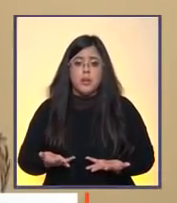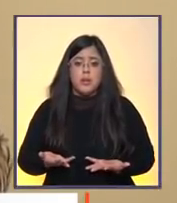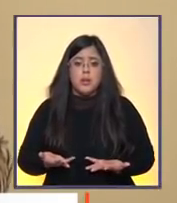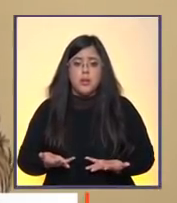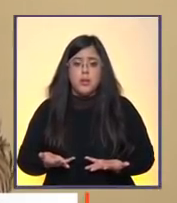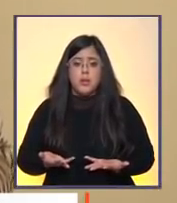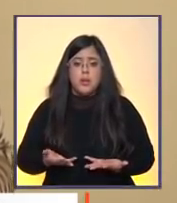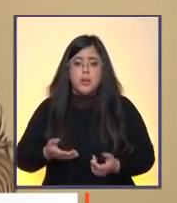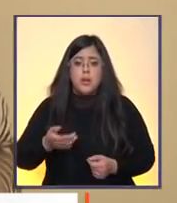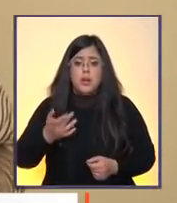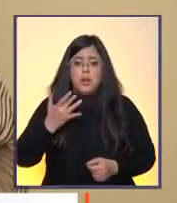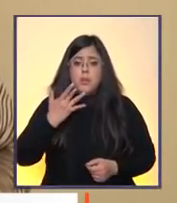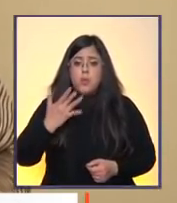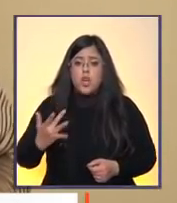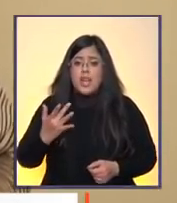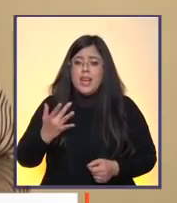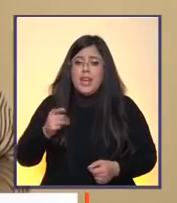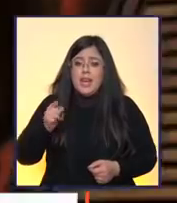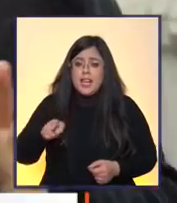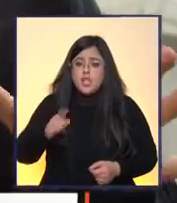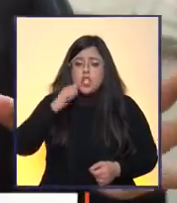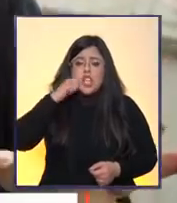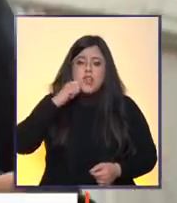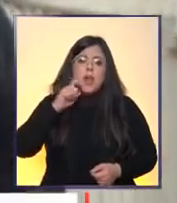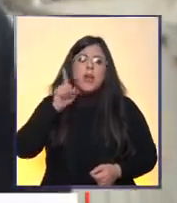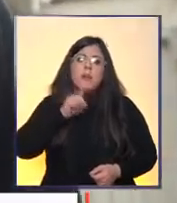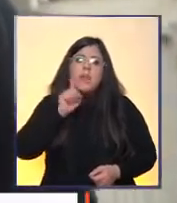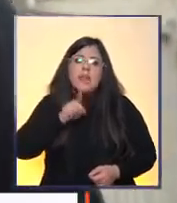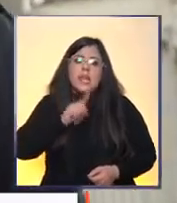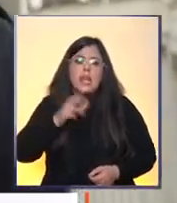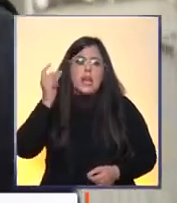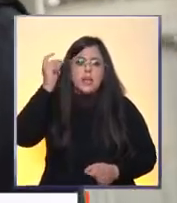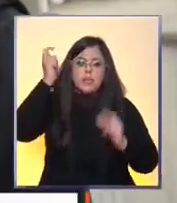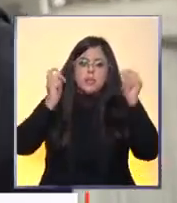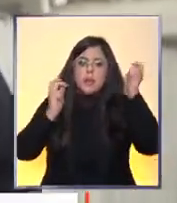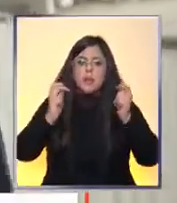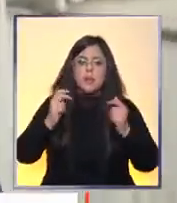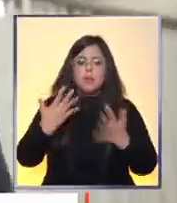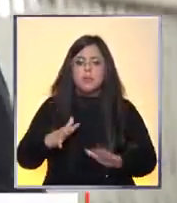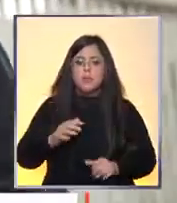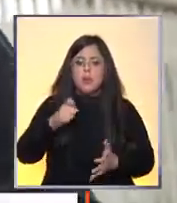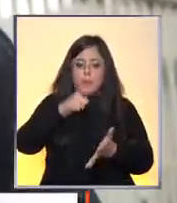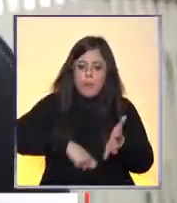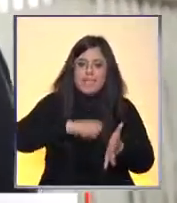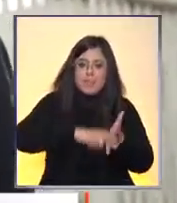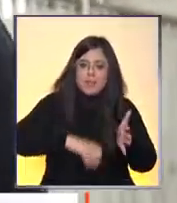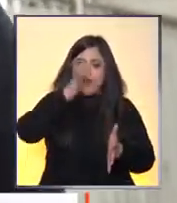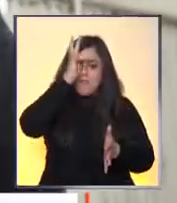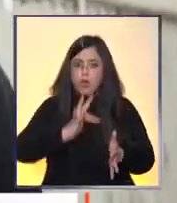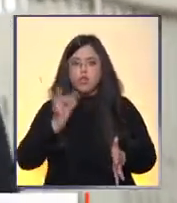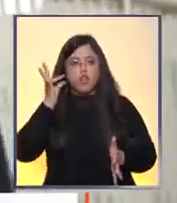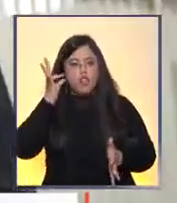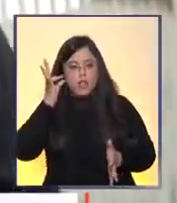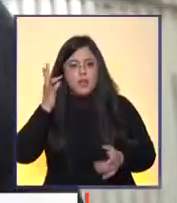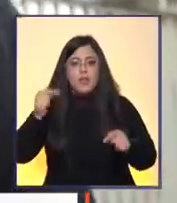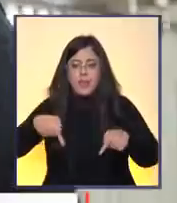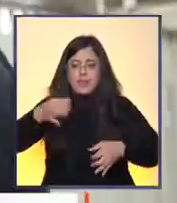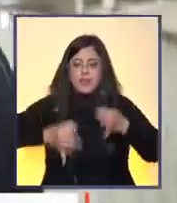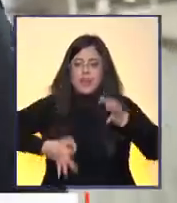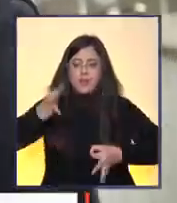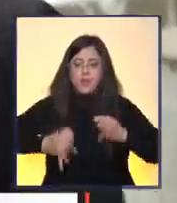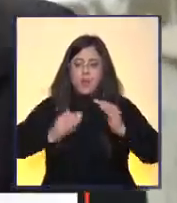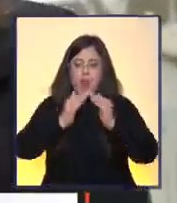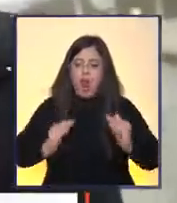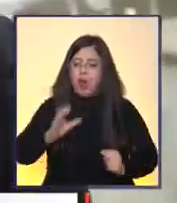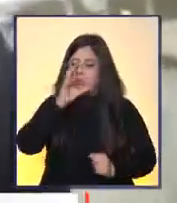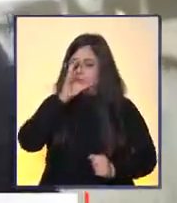Es una intriga la que me inventaron ahí. Durante meses, las funcionarias de este tribunal debieron soportar los abusos